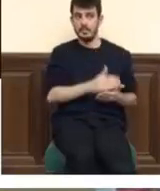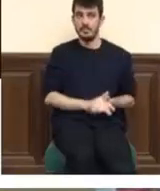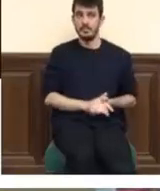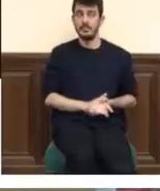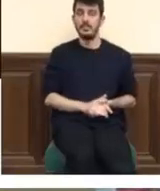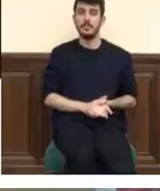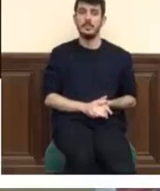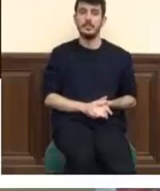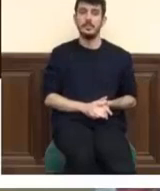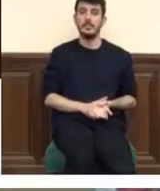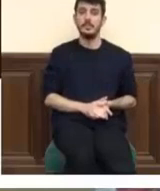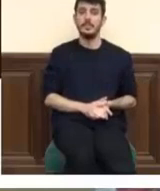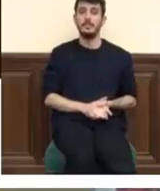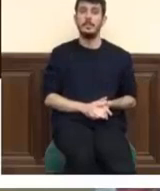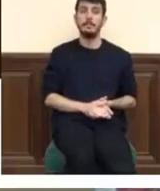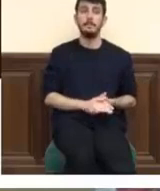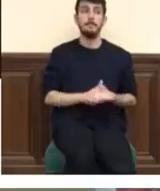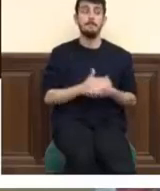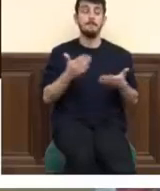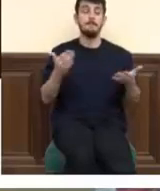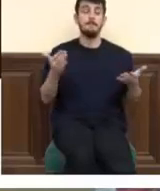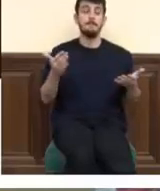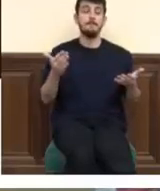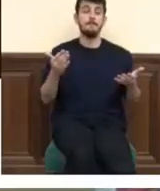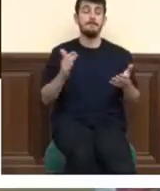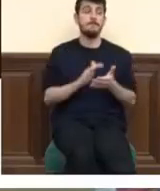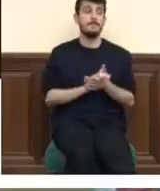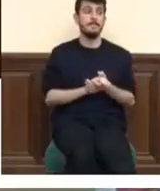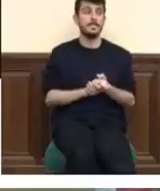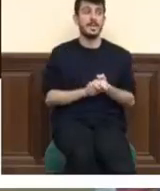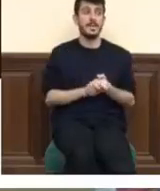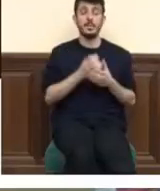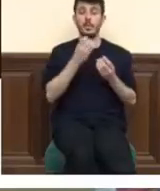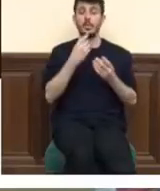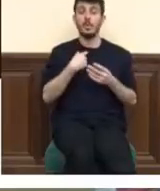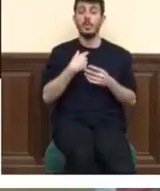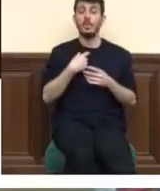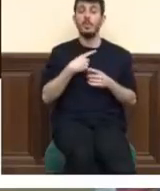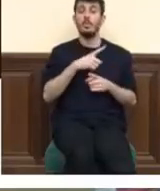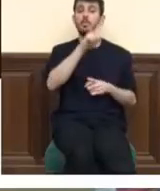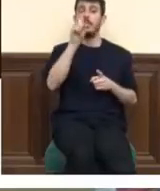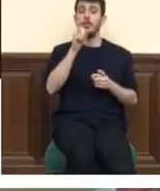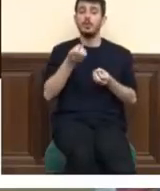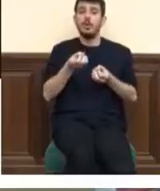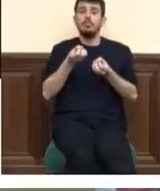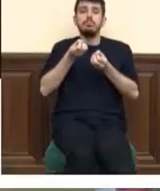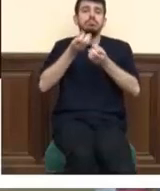Y bueno, voy a dejar una pregunta en el aire.